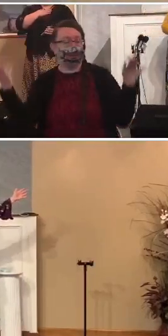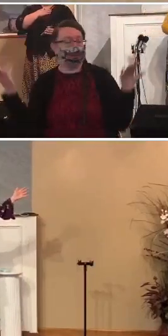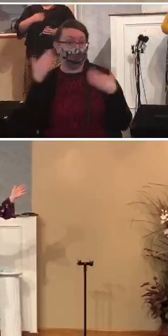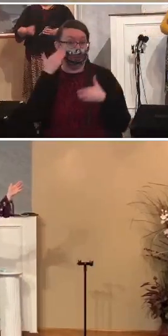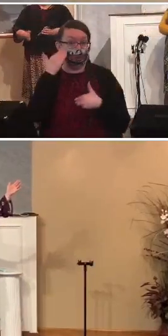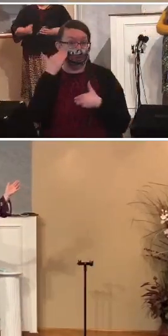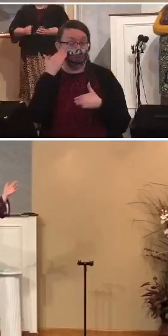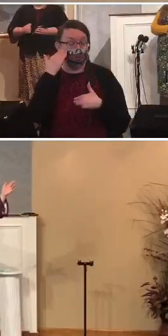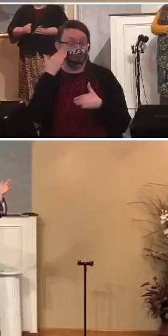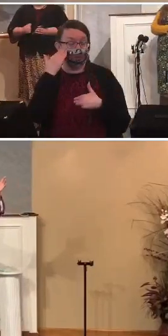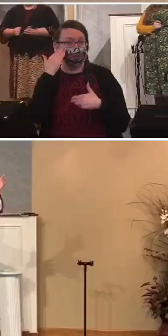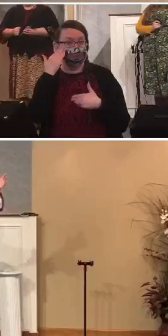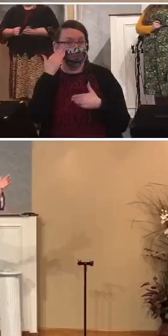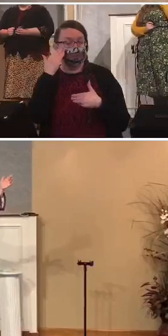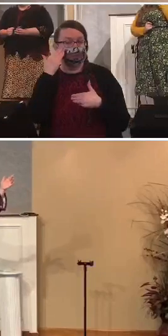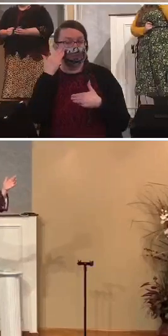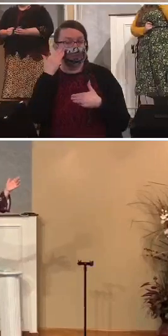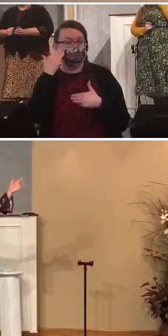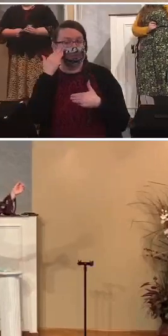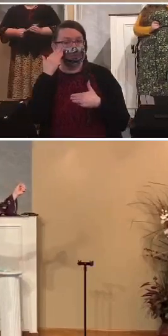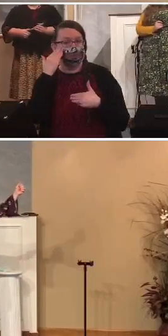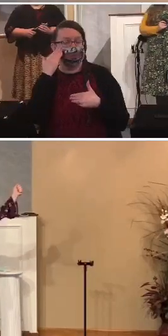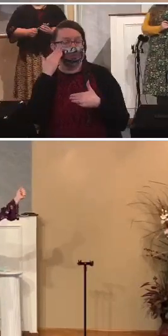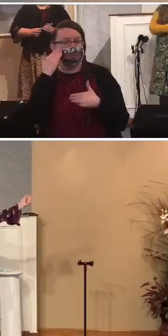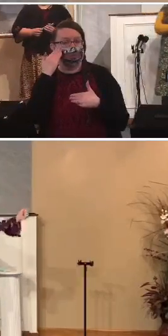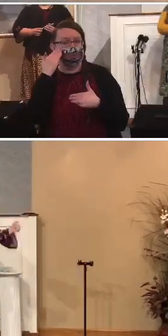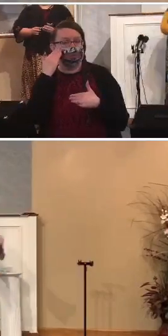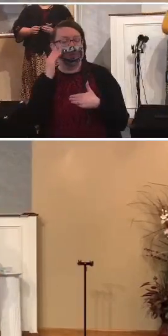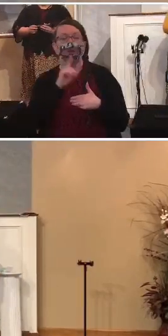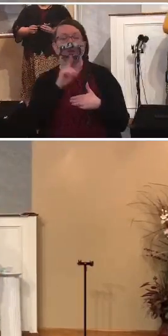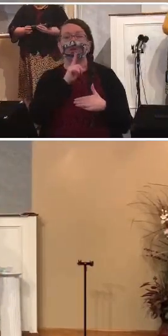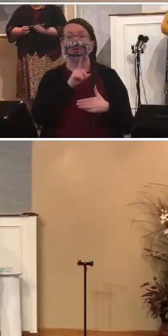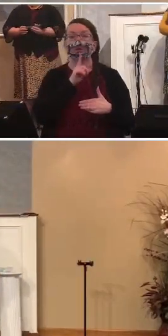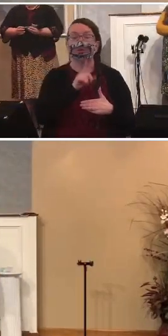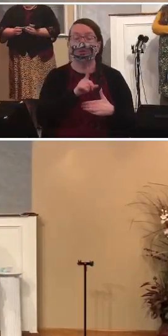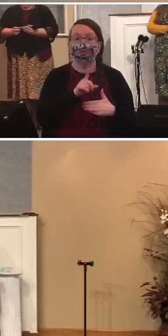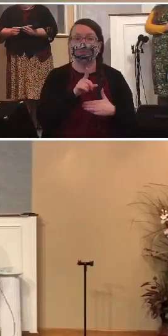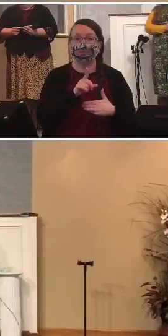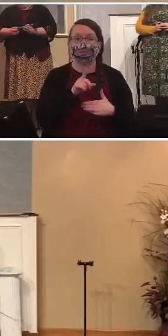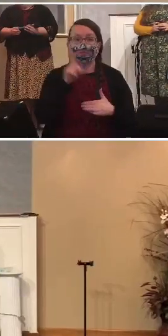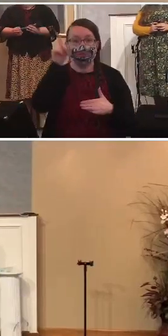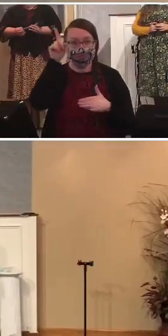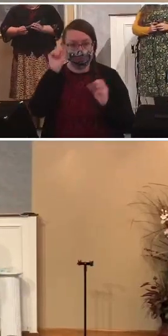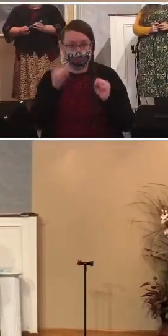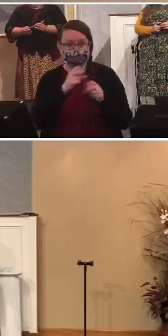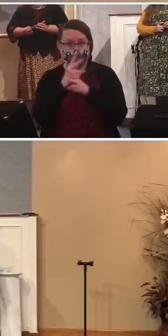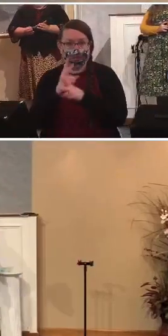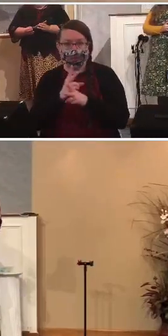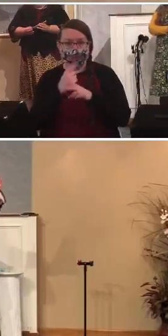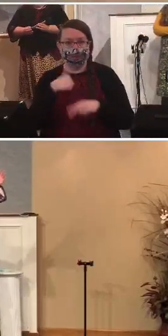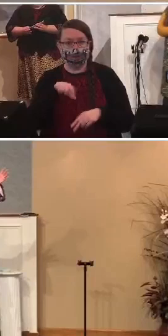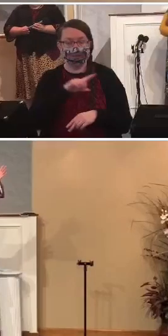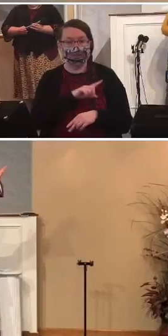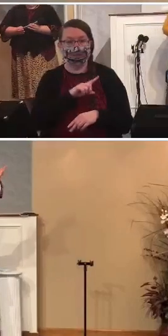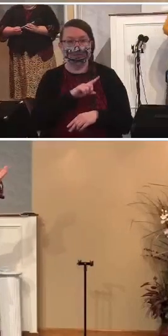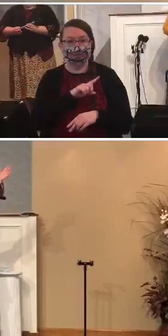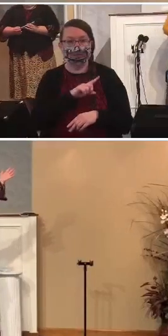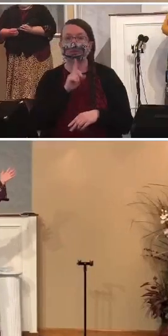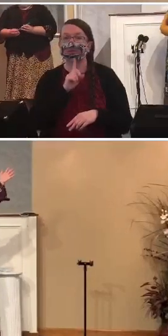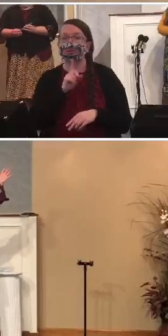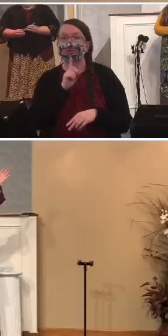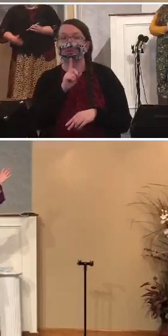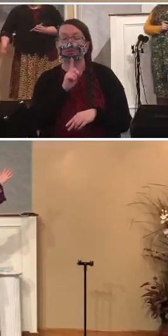sabemos, seguramente tú puedes encargarte de nosotros. Seguramente tú no nos vas a